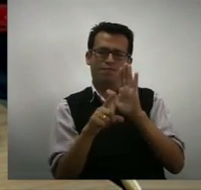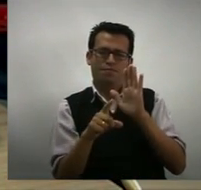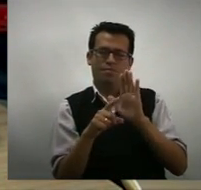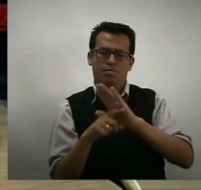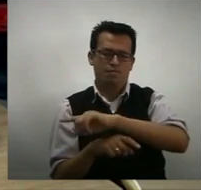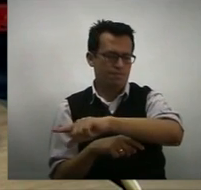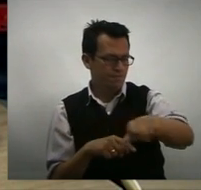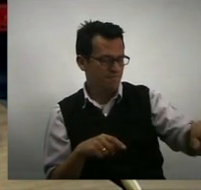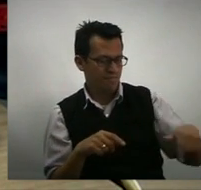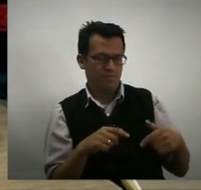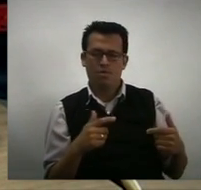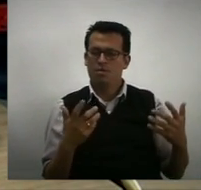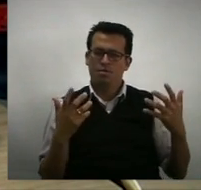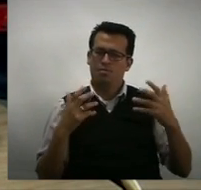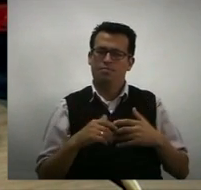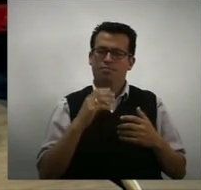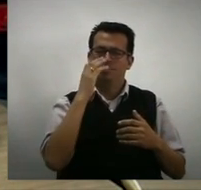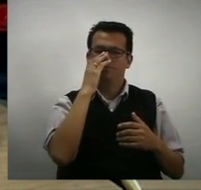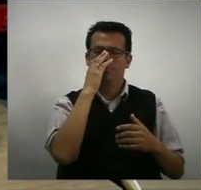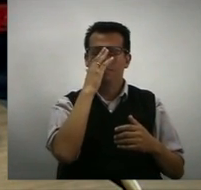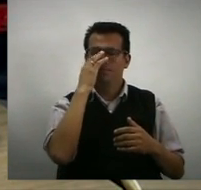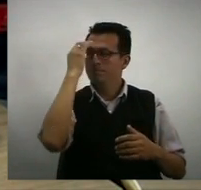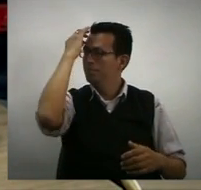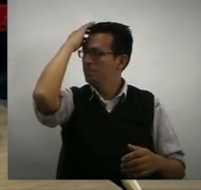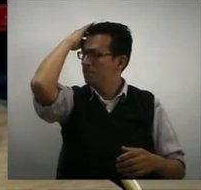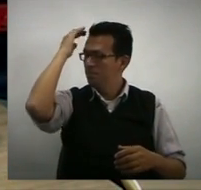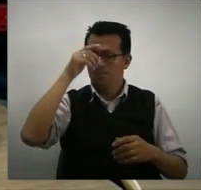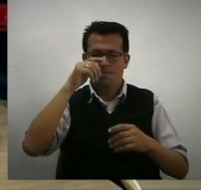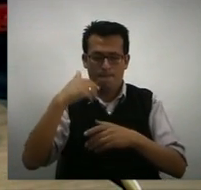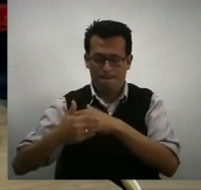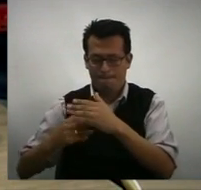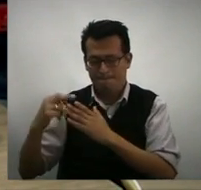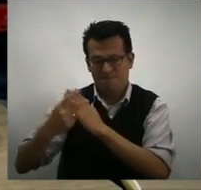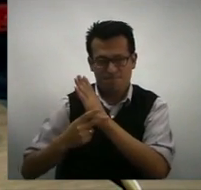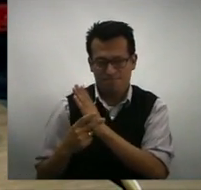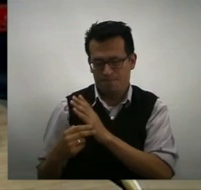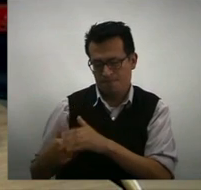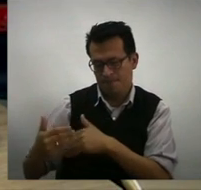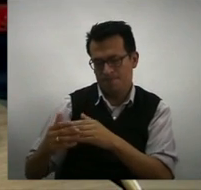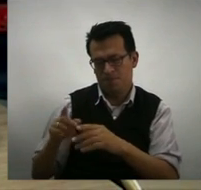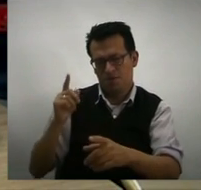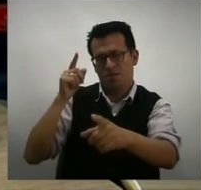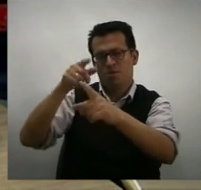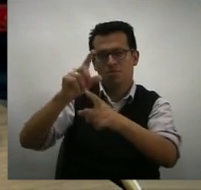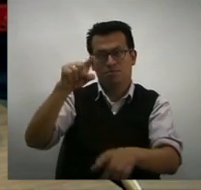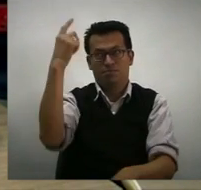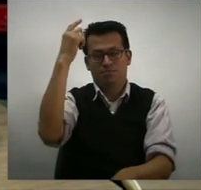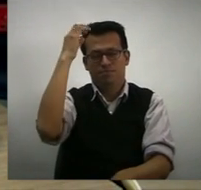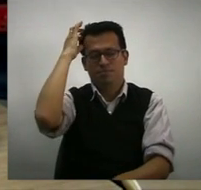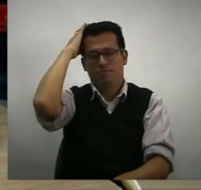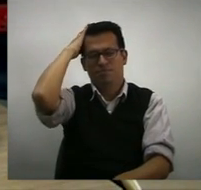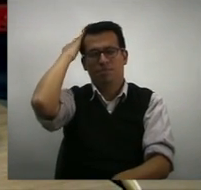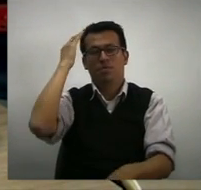la moralización crean condiciones propicias para una perpetuación sistemática que, como proyecto universalista de